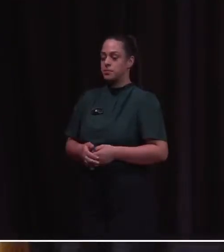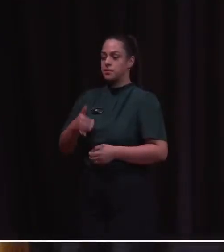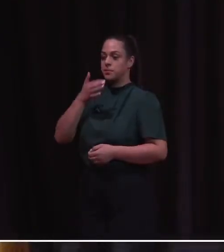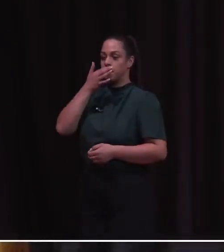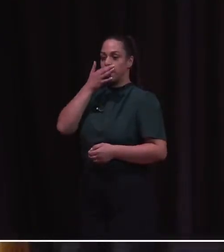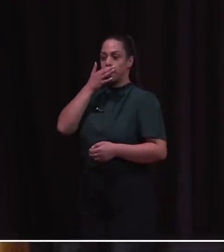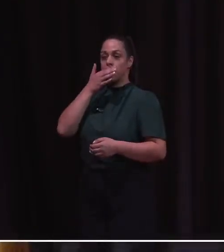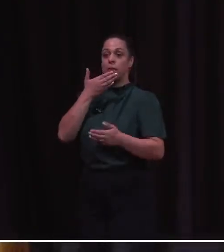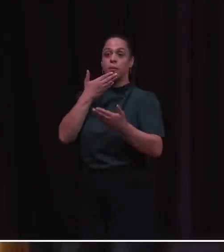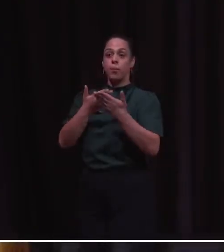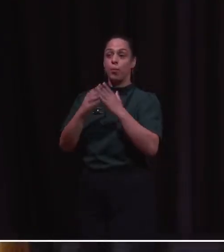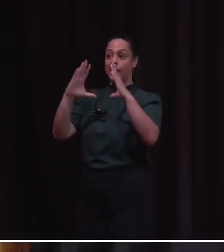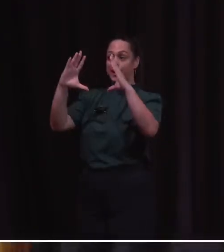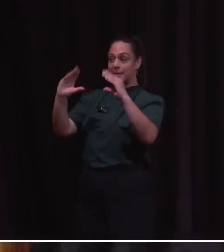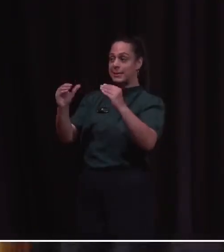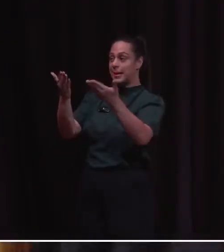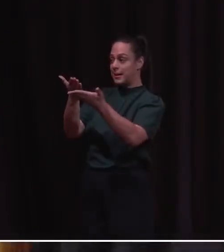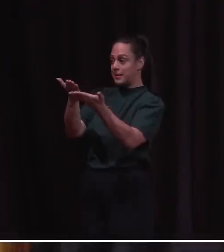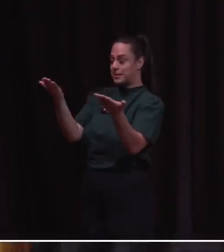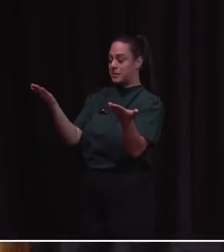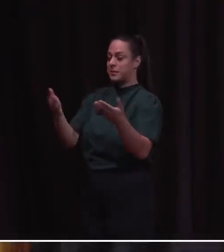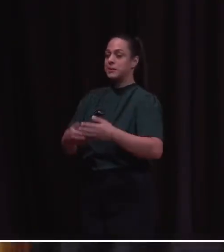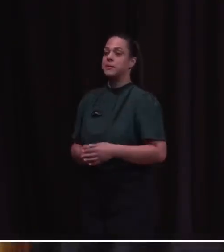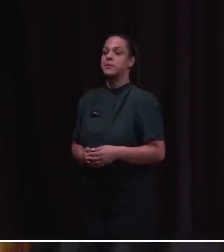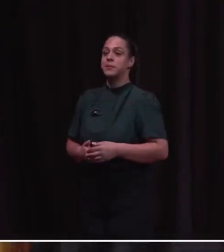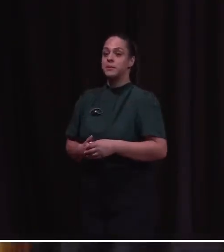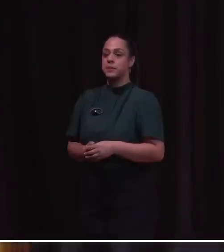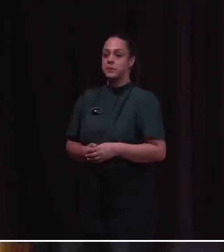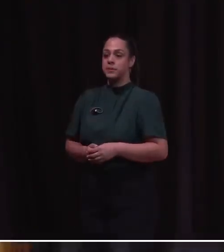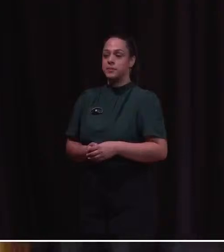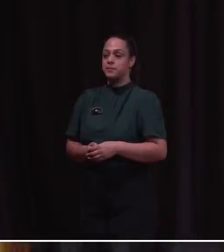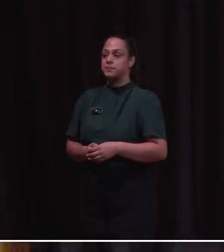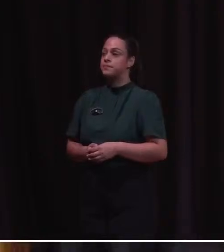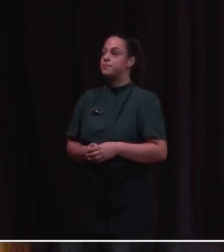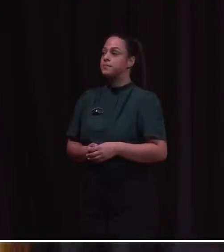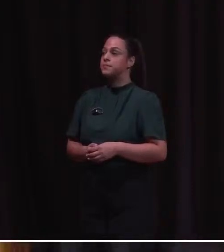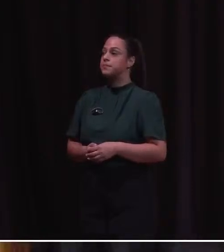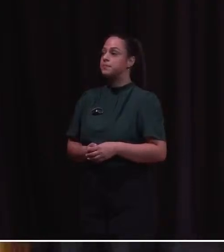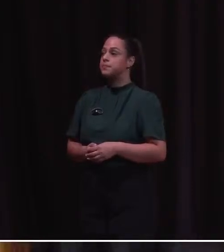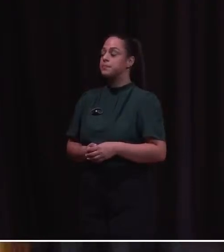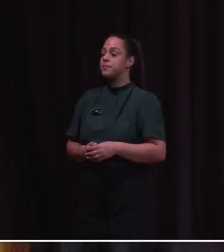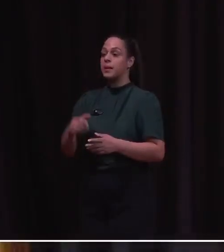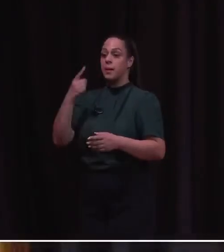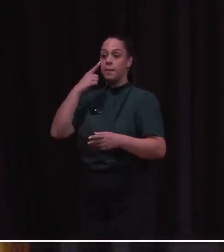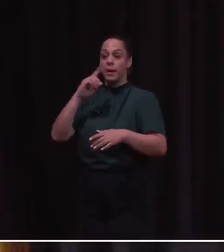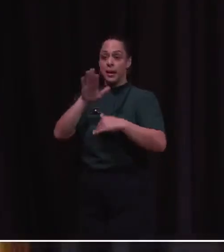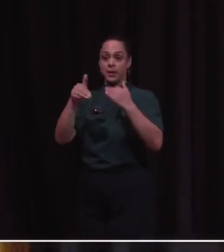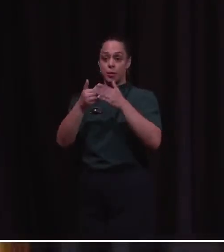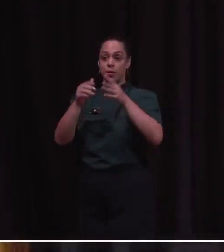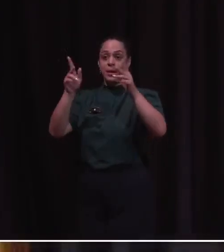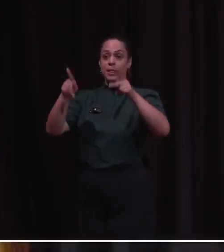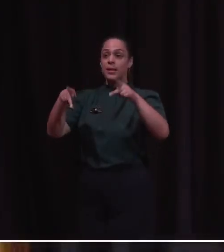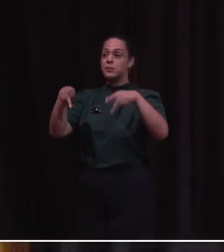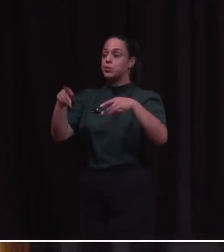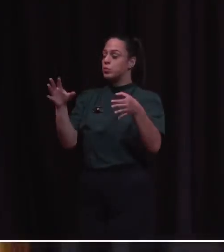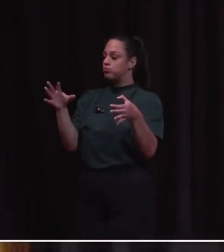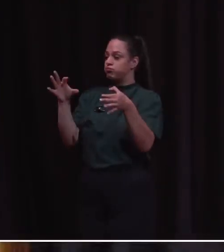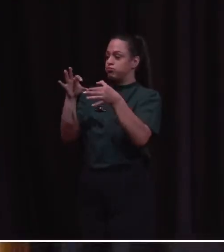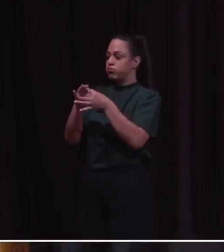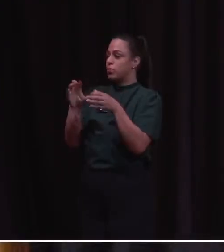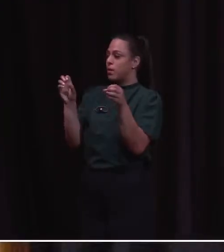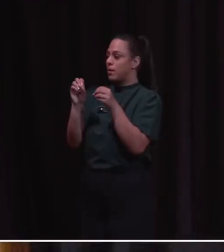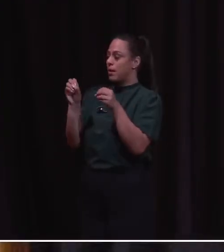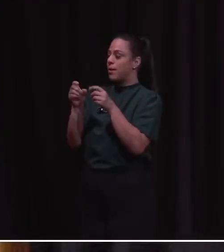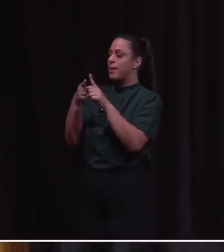Muy buenas tardes, tengan todos y todas. Para las personas que no tienen vínculo con la universidad, sean